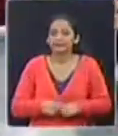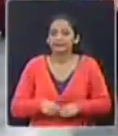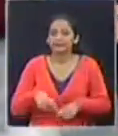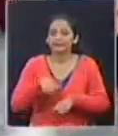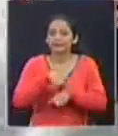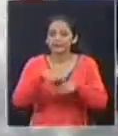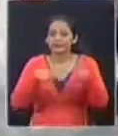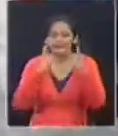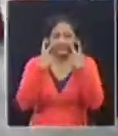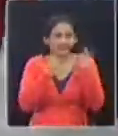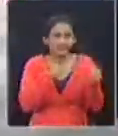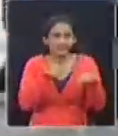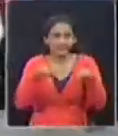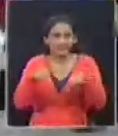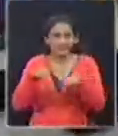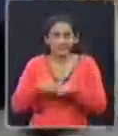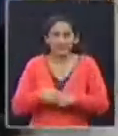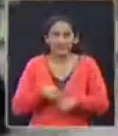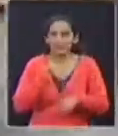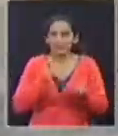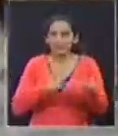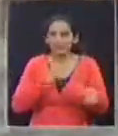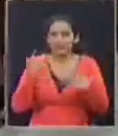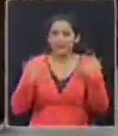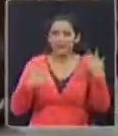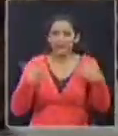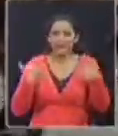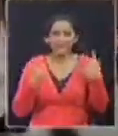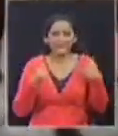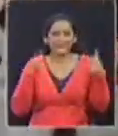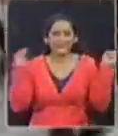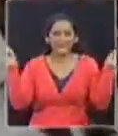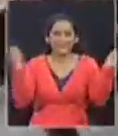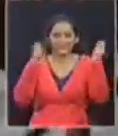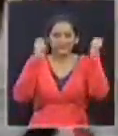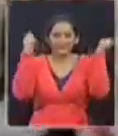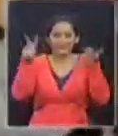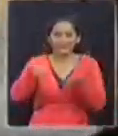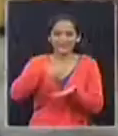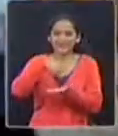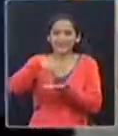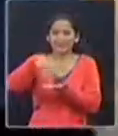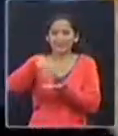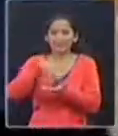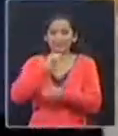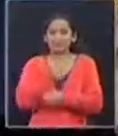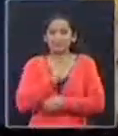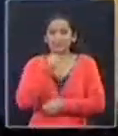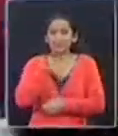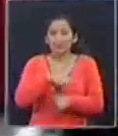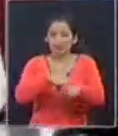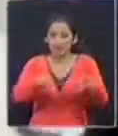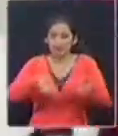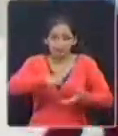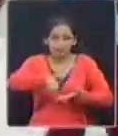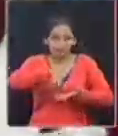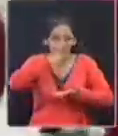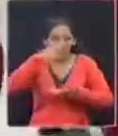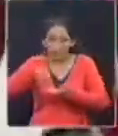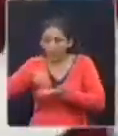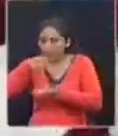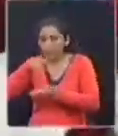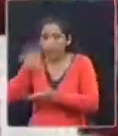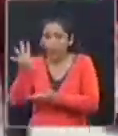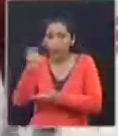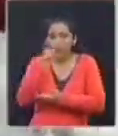lugar donde nos encontramos, donde ya se vive un ambiente de fiesta, de folclor y de más de 40 platos que se podrán degustar aquí.